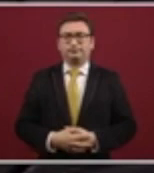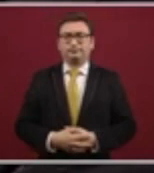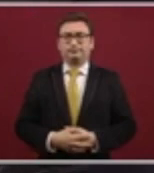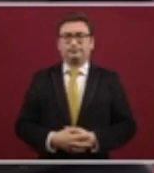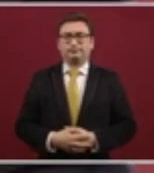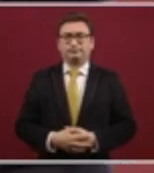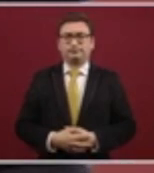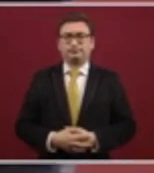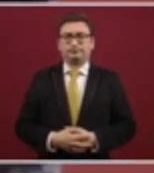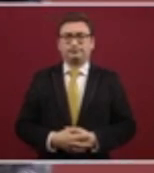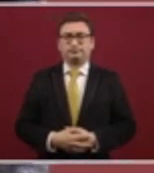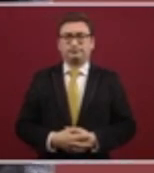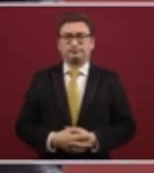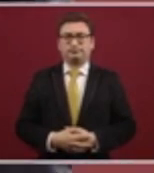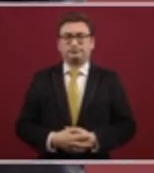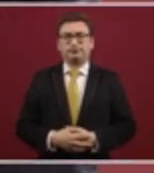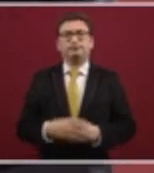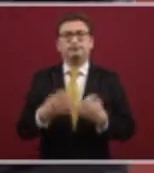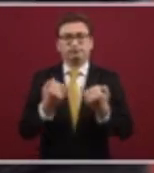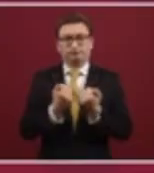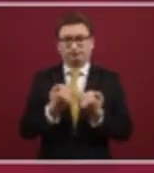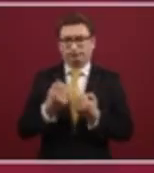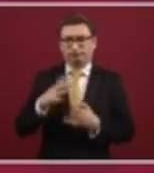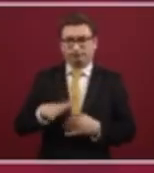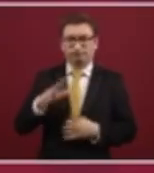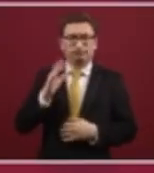mucho a los legisladores